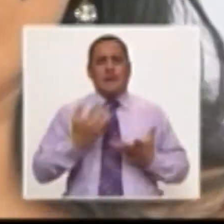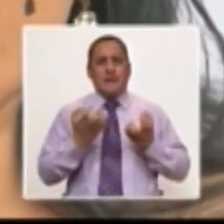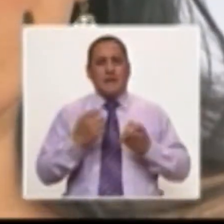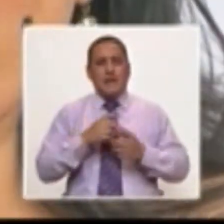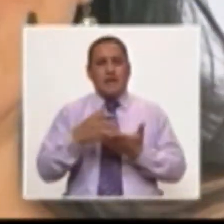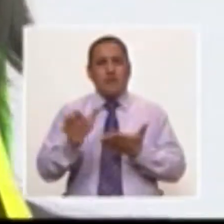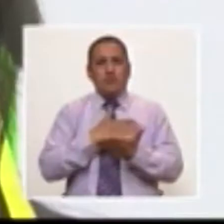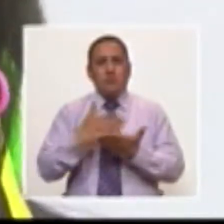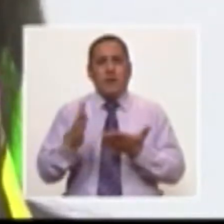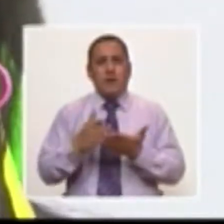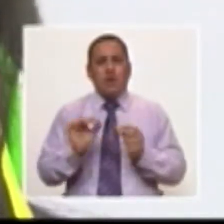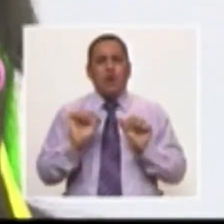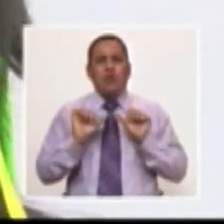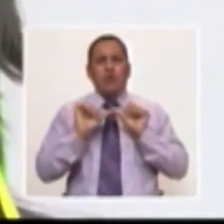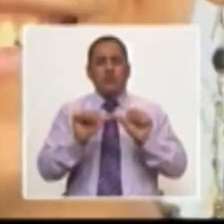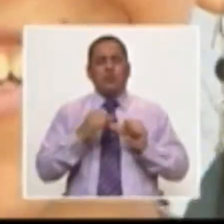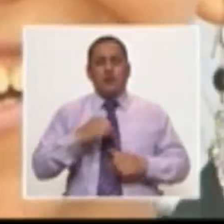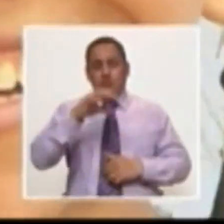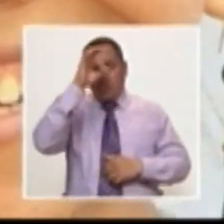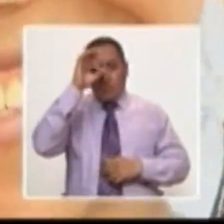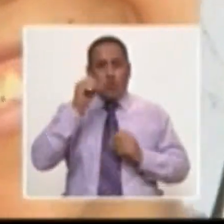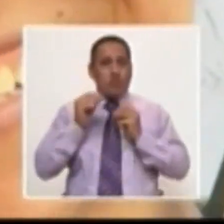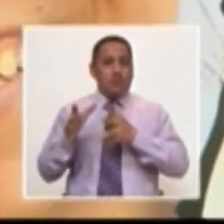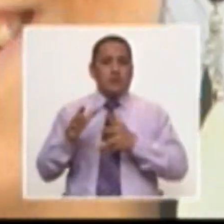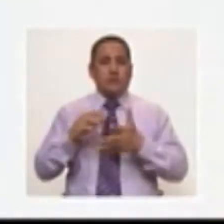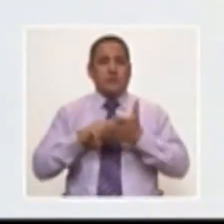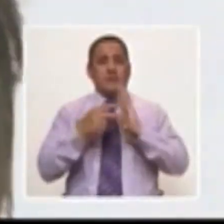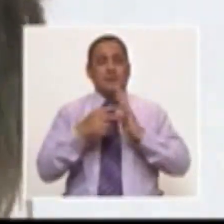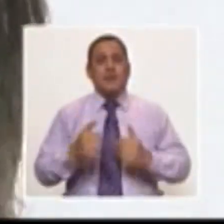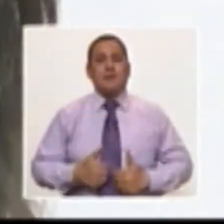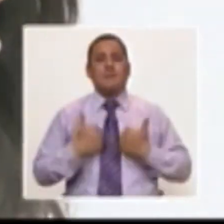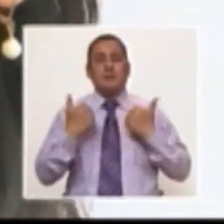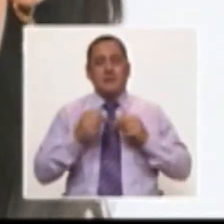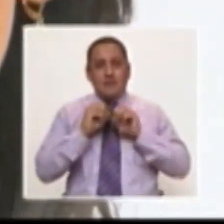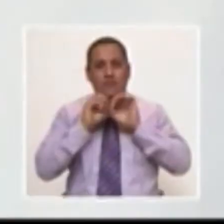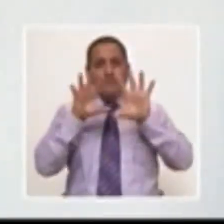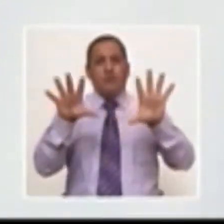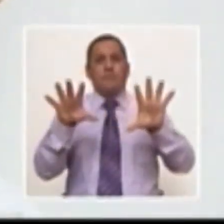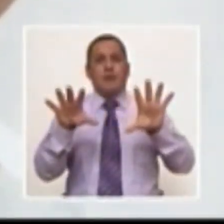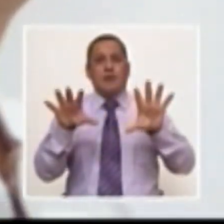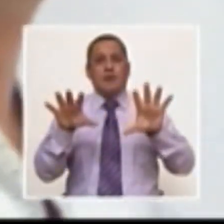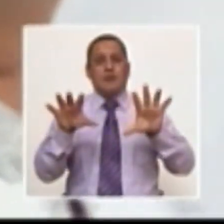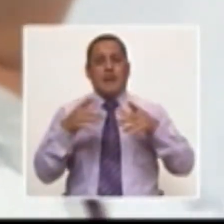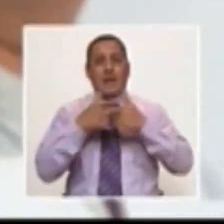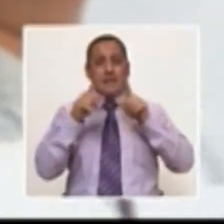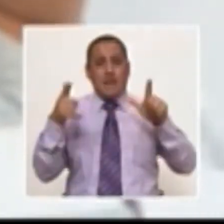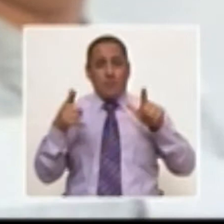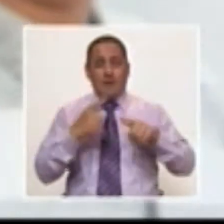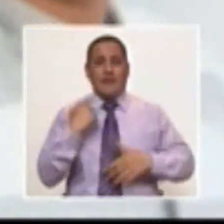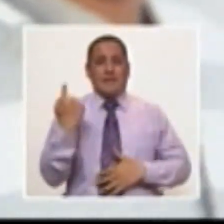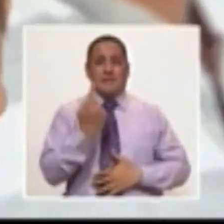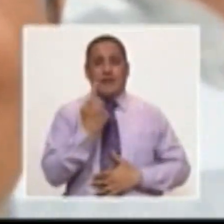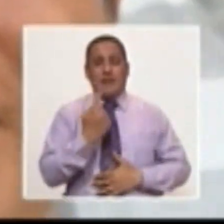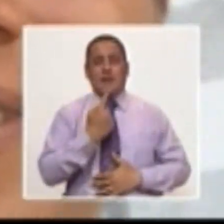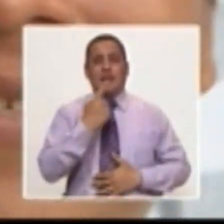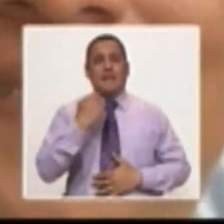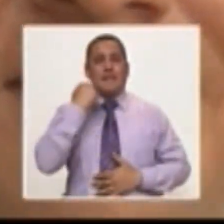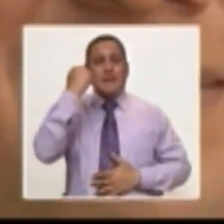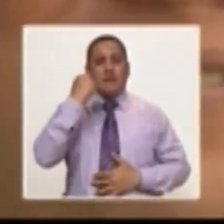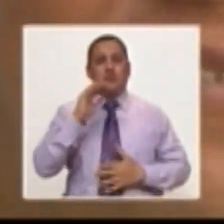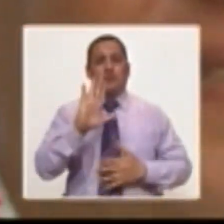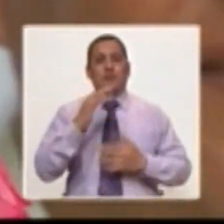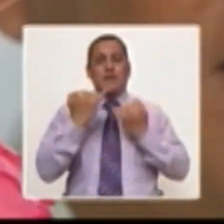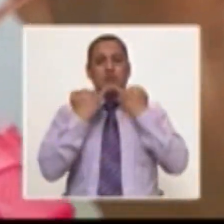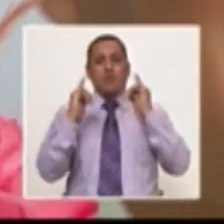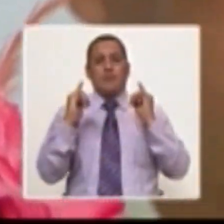pretender que no existen y continuar ignorando lo que es, vive y se expresa. Las lenguas originarias, el derecho